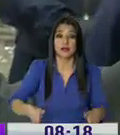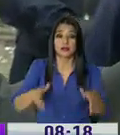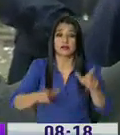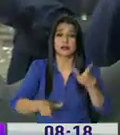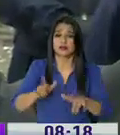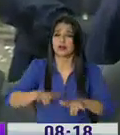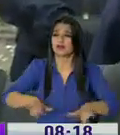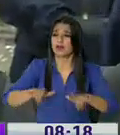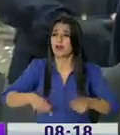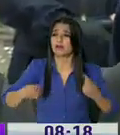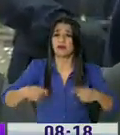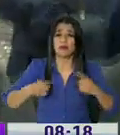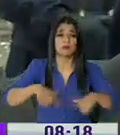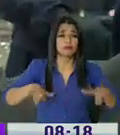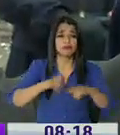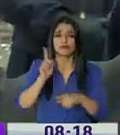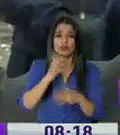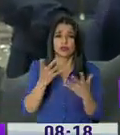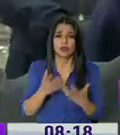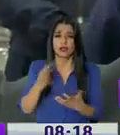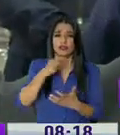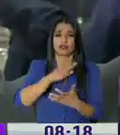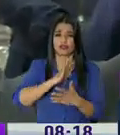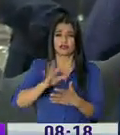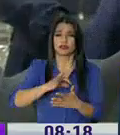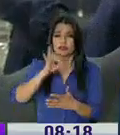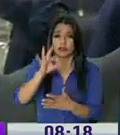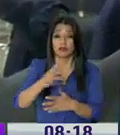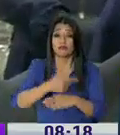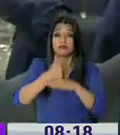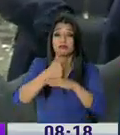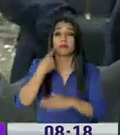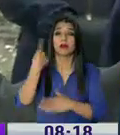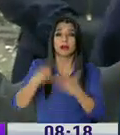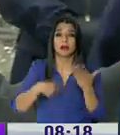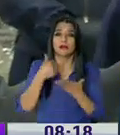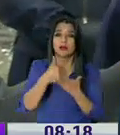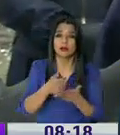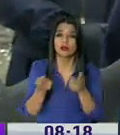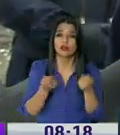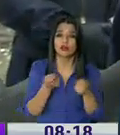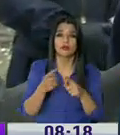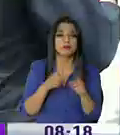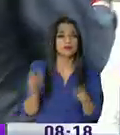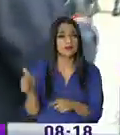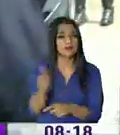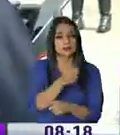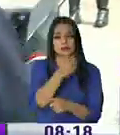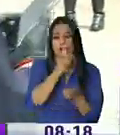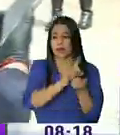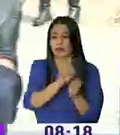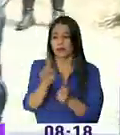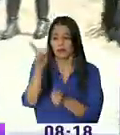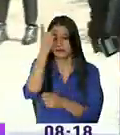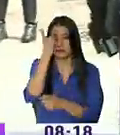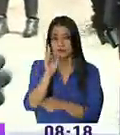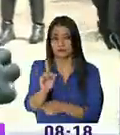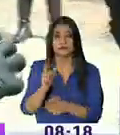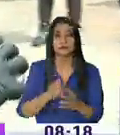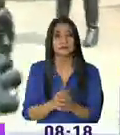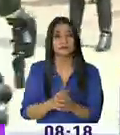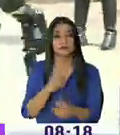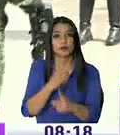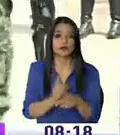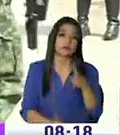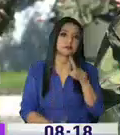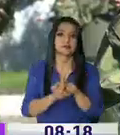queremos que la gente no se contagie. La autoridad estamos aquí para ayudarles, para controlar, pero ya depende de cada uno. Es así que de forma sorpresiva,